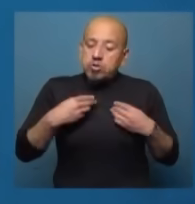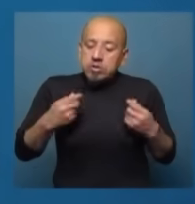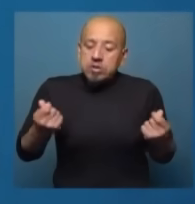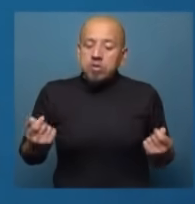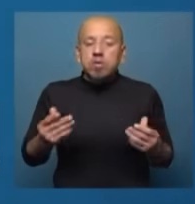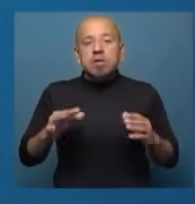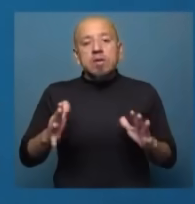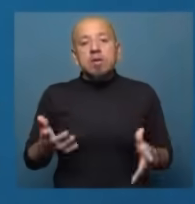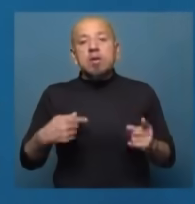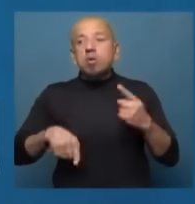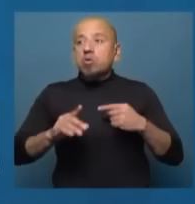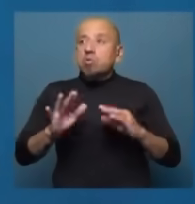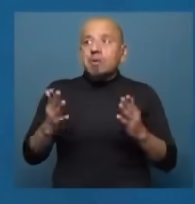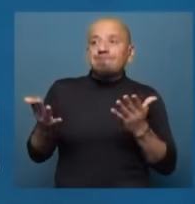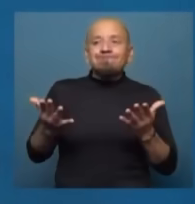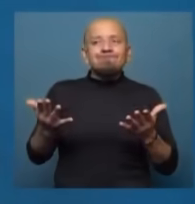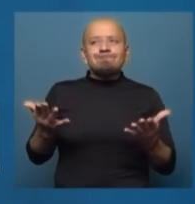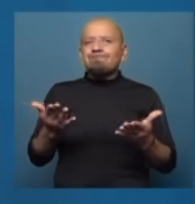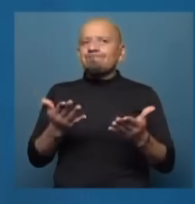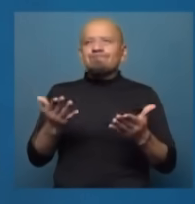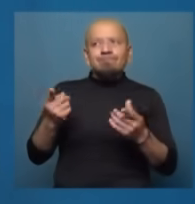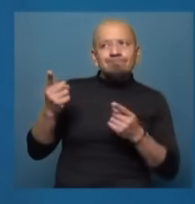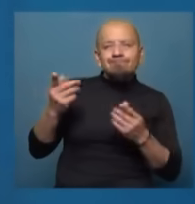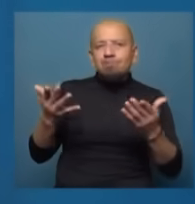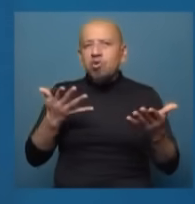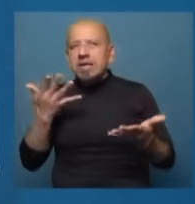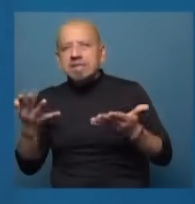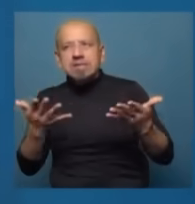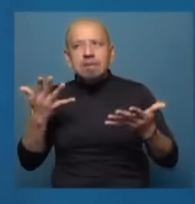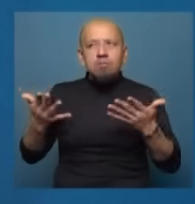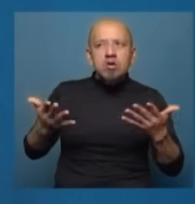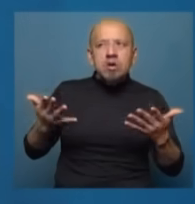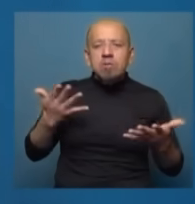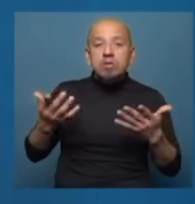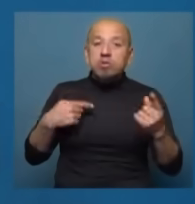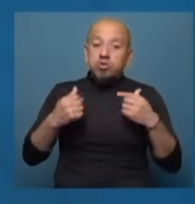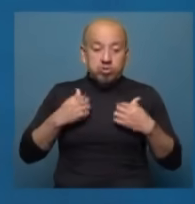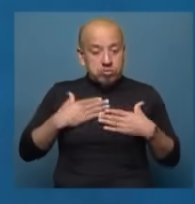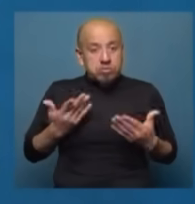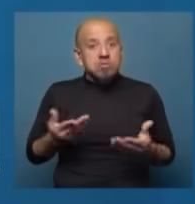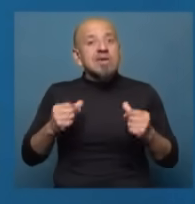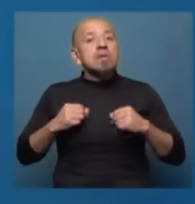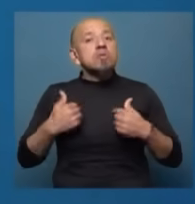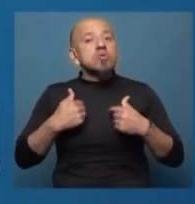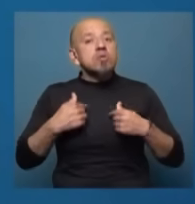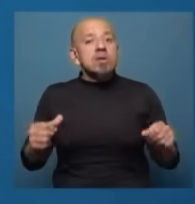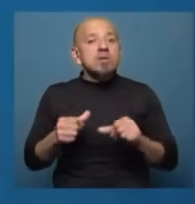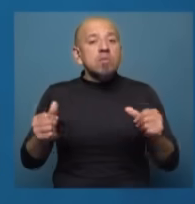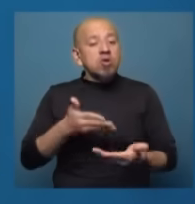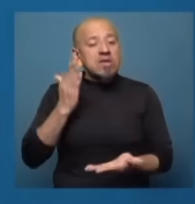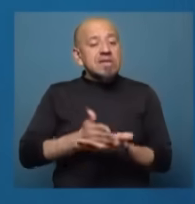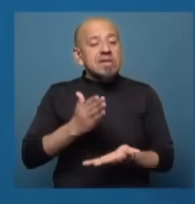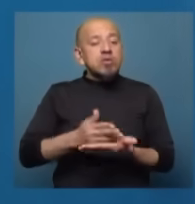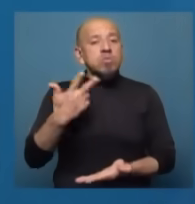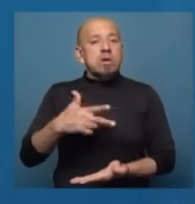conjunto como que estamos molestando cuando lo que estamos haciendo es defender derechos humanos en todos los lugares del mundo Los Defensores de